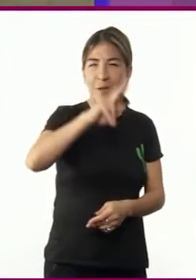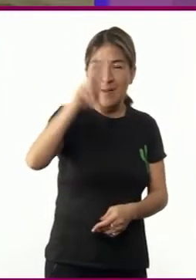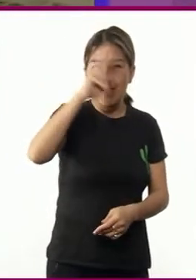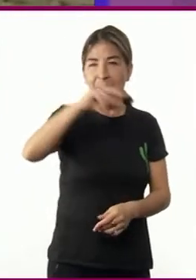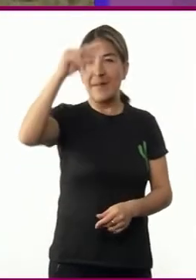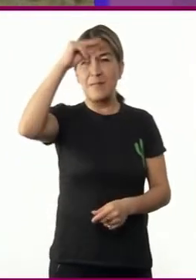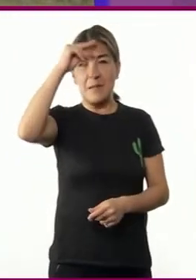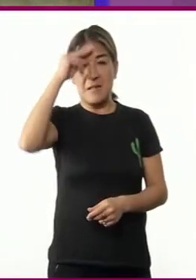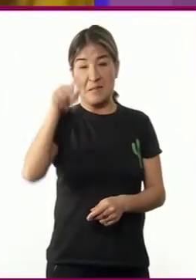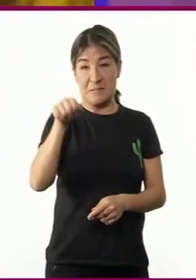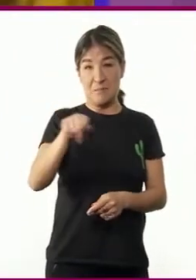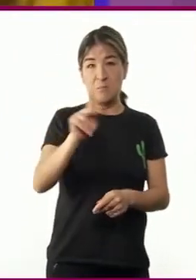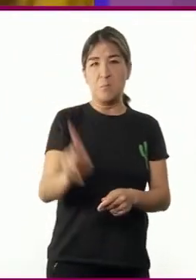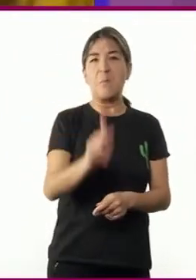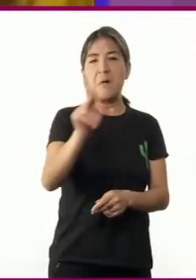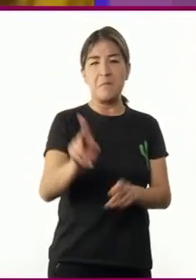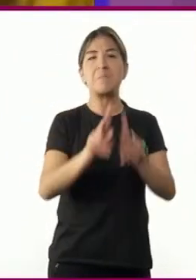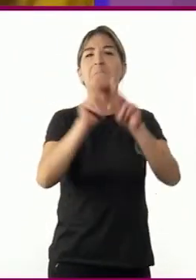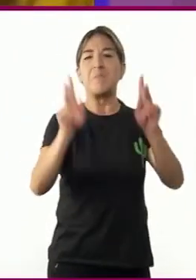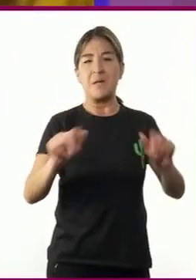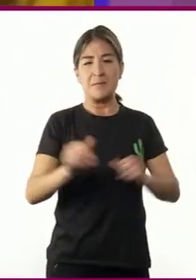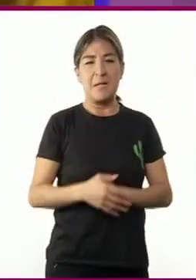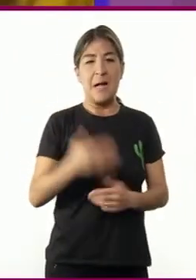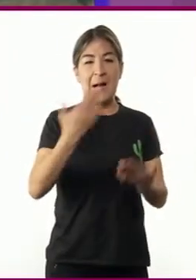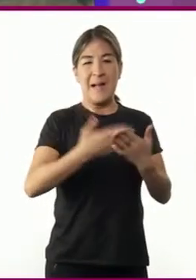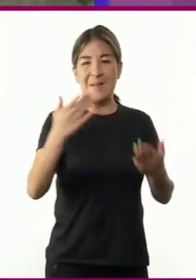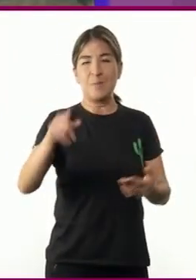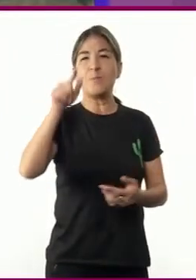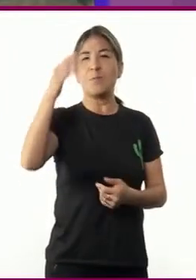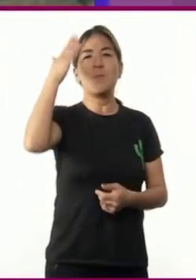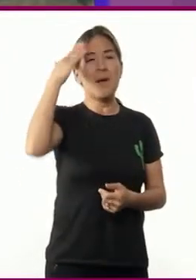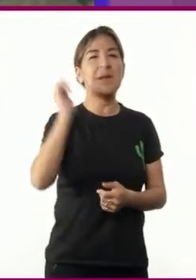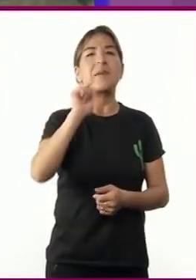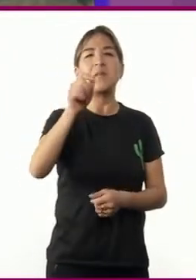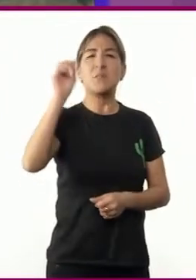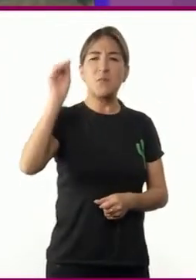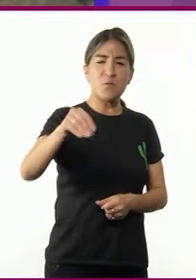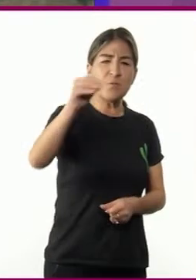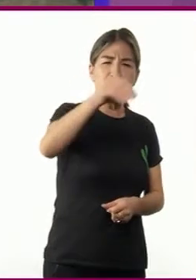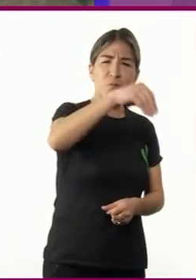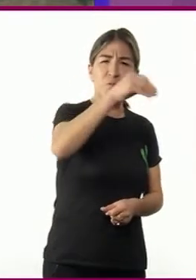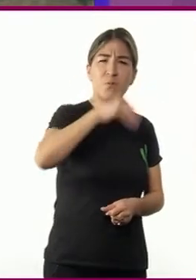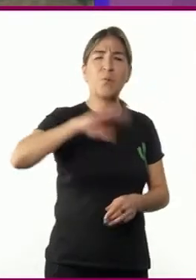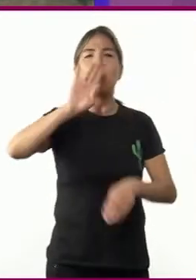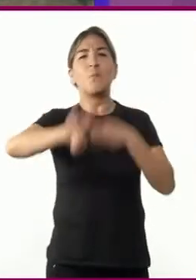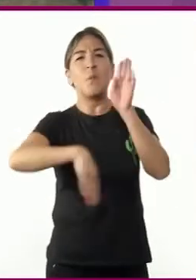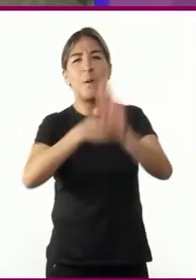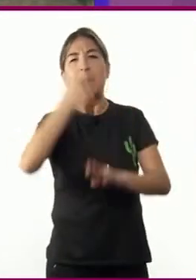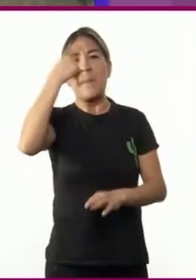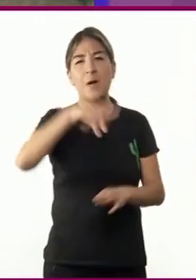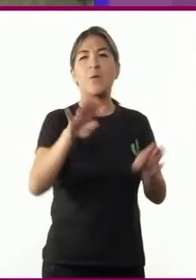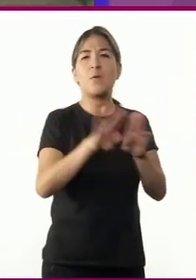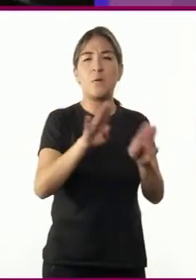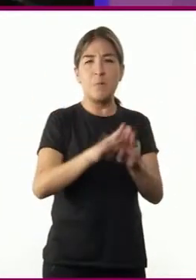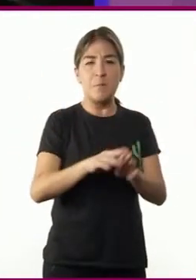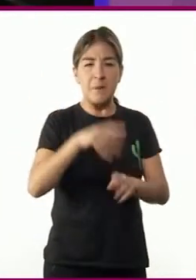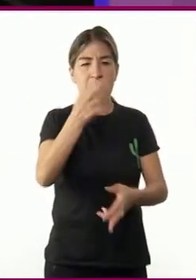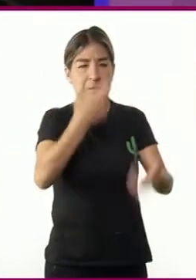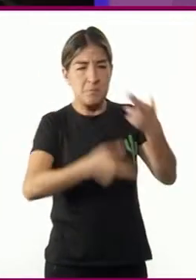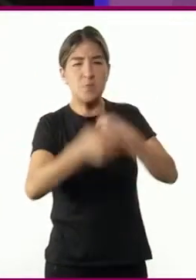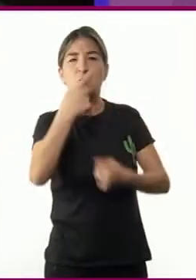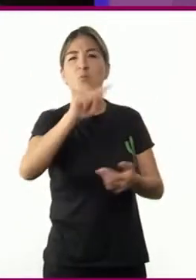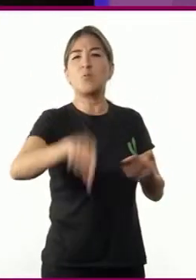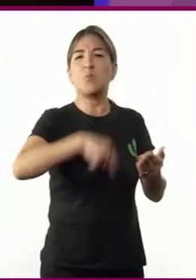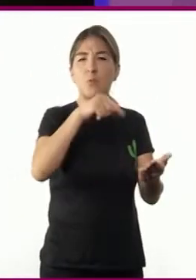pueblo vive en paz. El actual líder tibetano viaja por el mundo defendiendo la recuperación de su territorio,